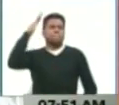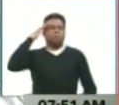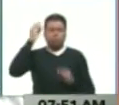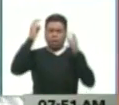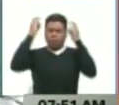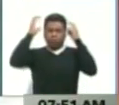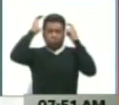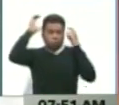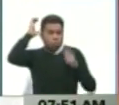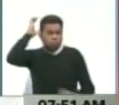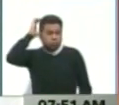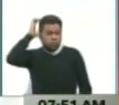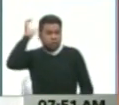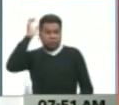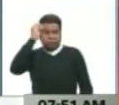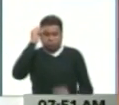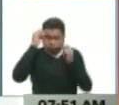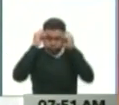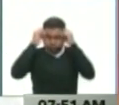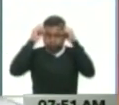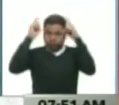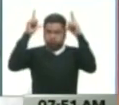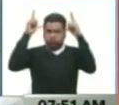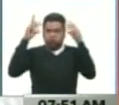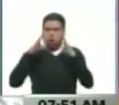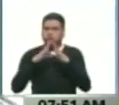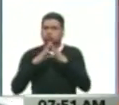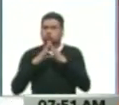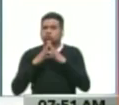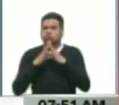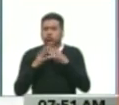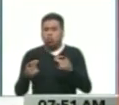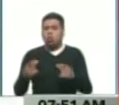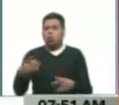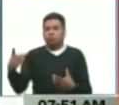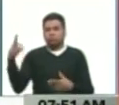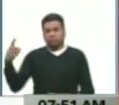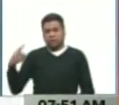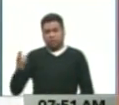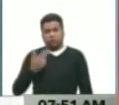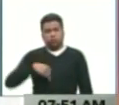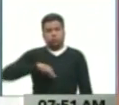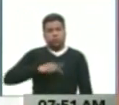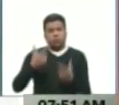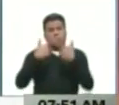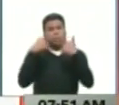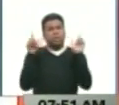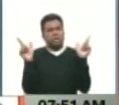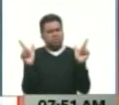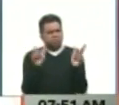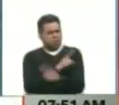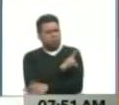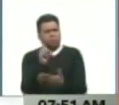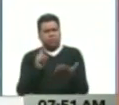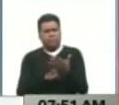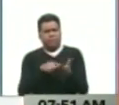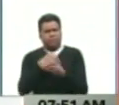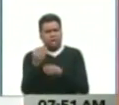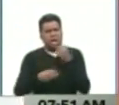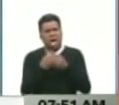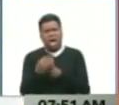cultura forma parte entonces de nuestros derechos culturales y no solo garantiza que es libre su creación, sino que le da un